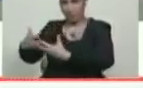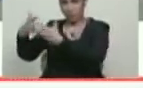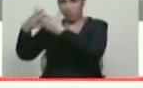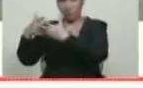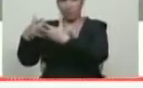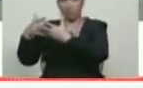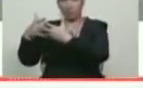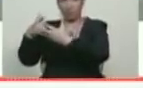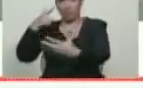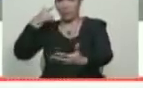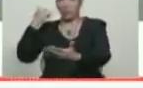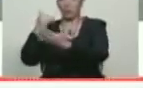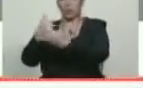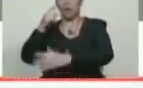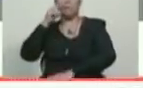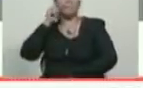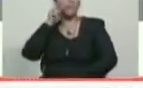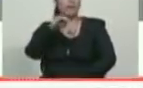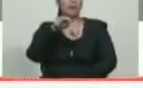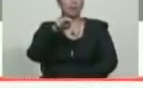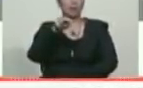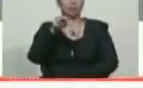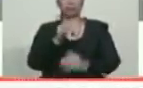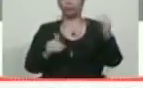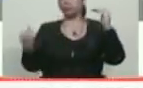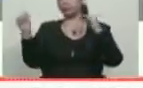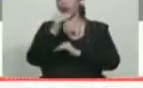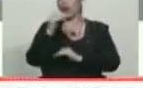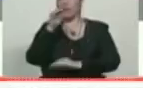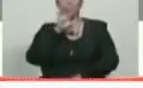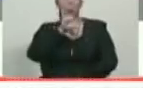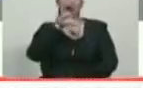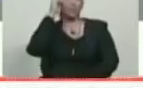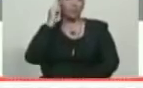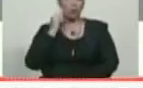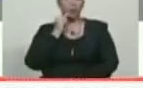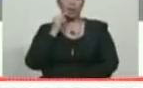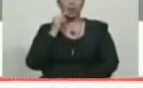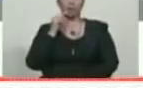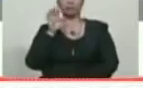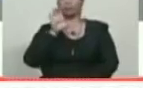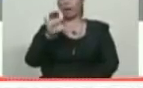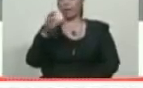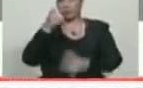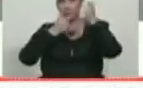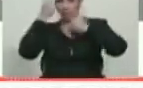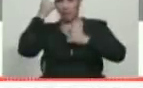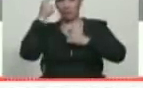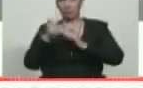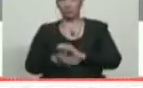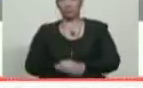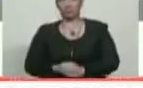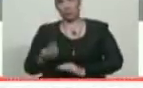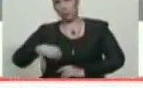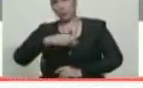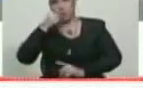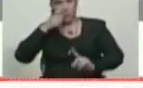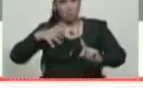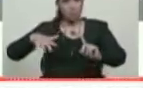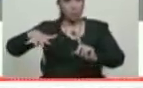ha fijado su mirada sobre la patria de Bolívar, sobre la patria de Chávez, sobre nuestro